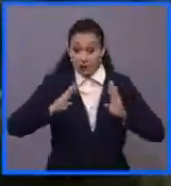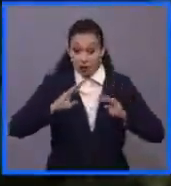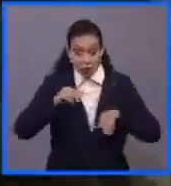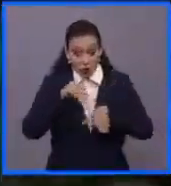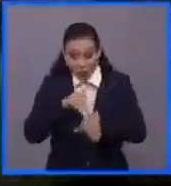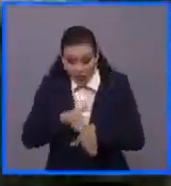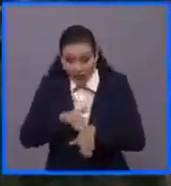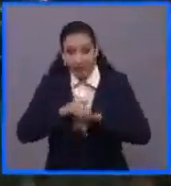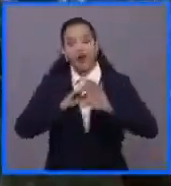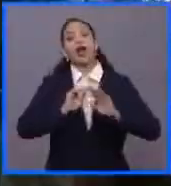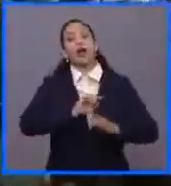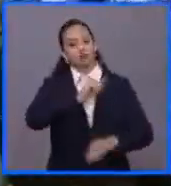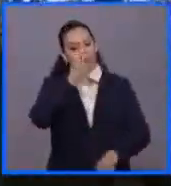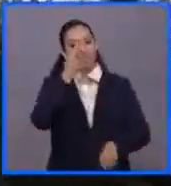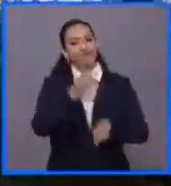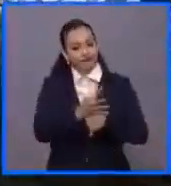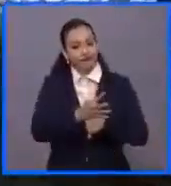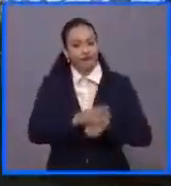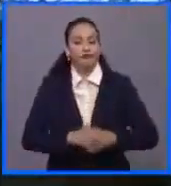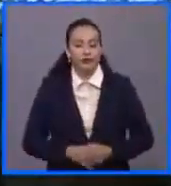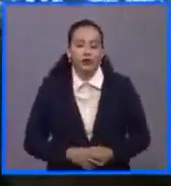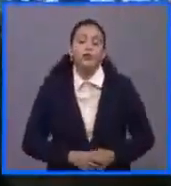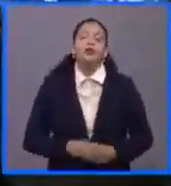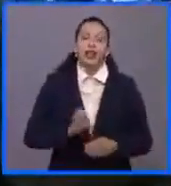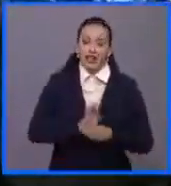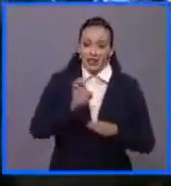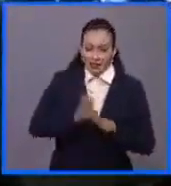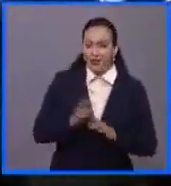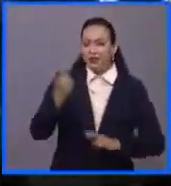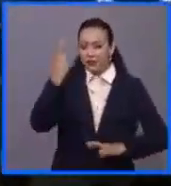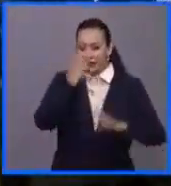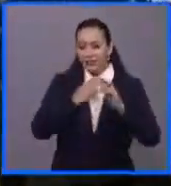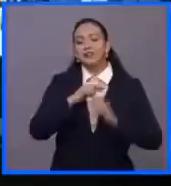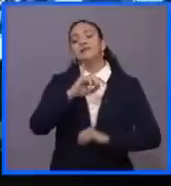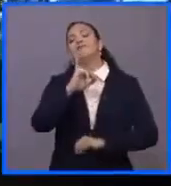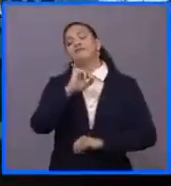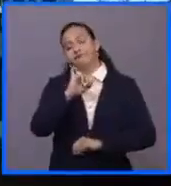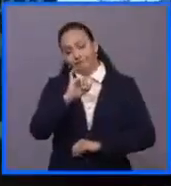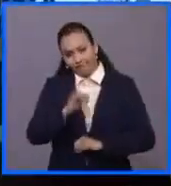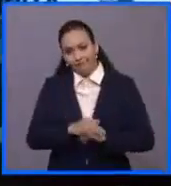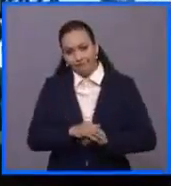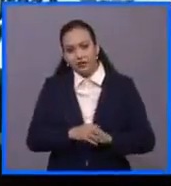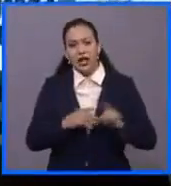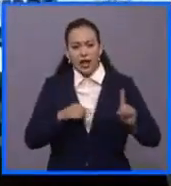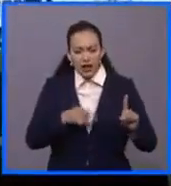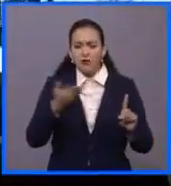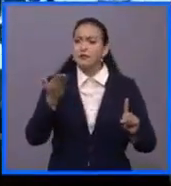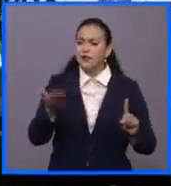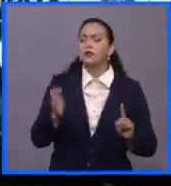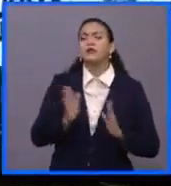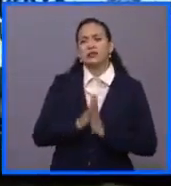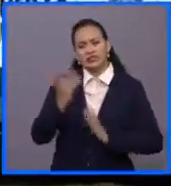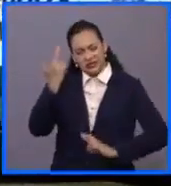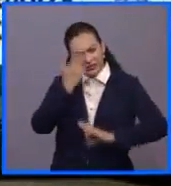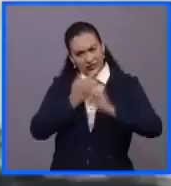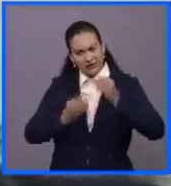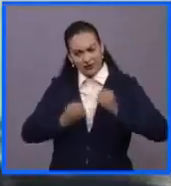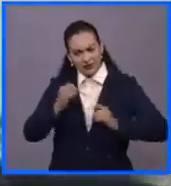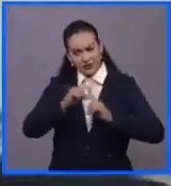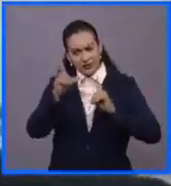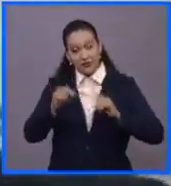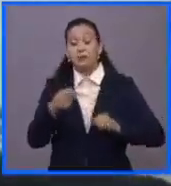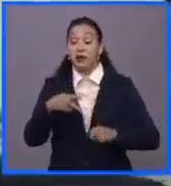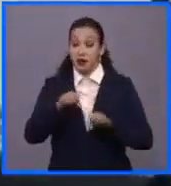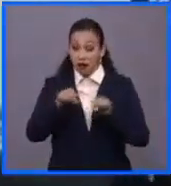la sanción ante un tribunal colegiado, mismo que confirmó la sentencia, motivo por el cual promovió la revisión ante la Suprema Corte. La